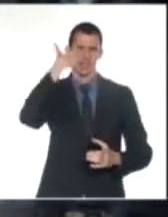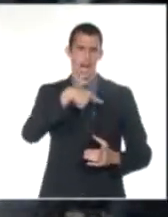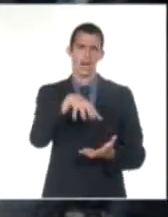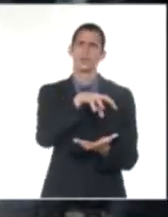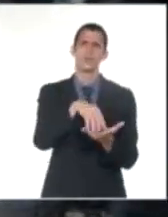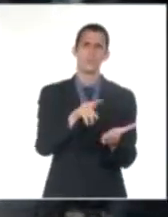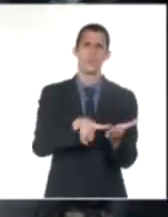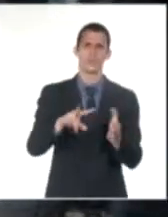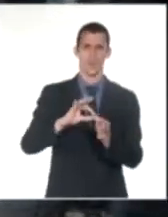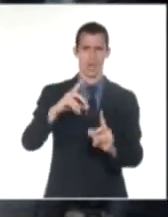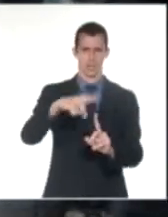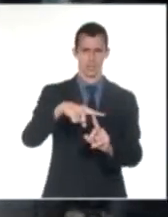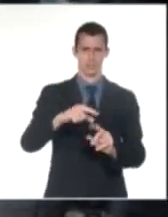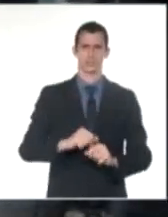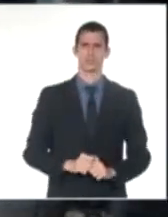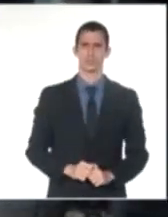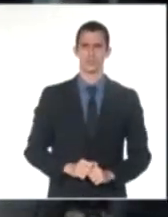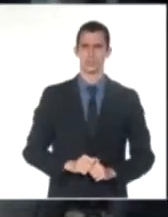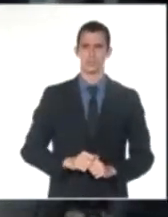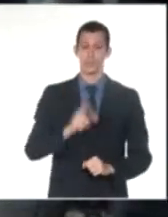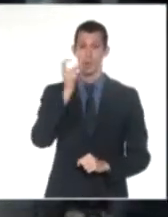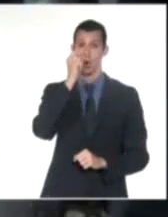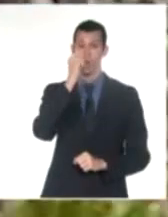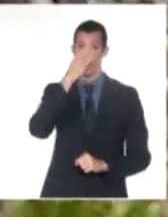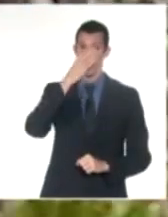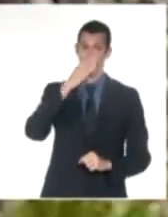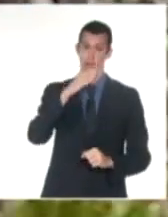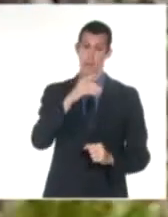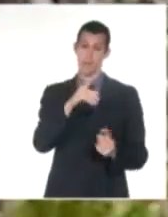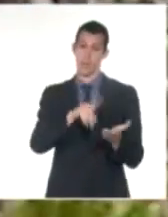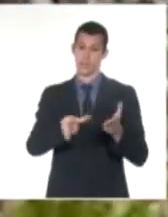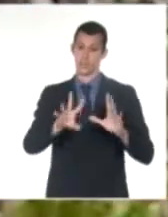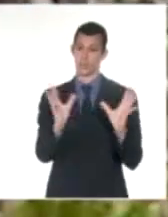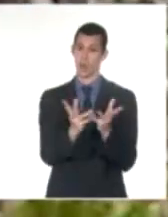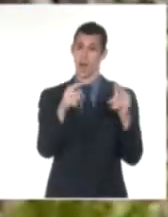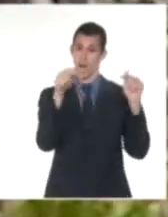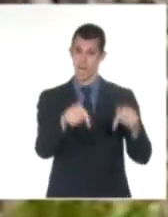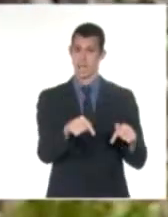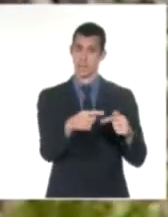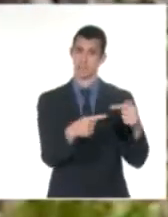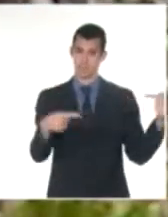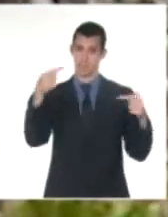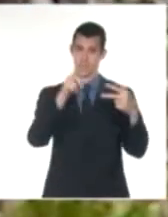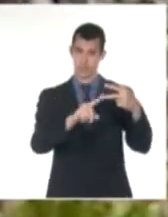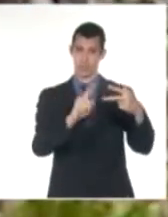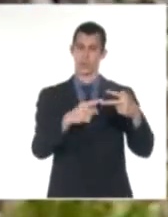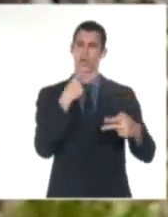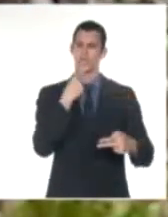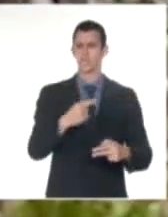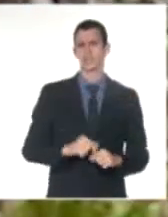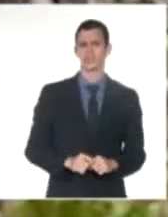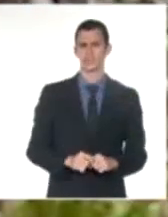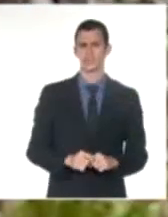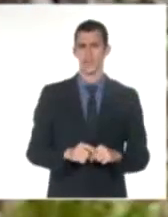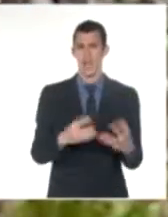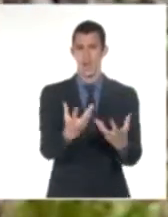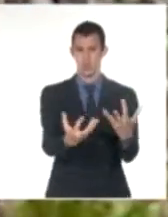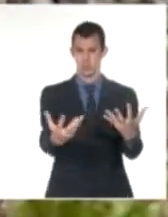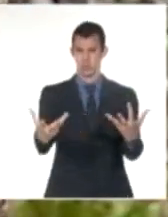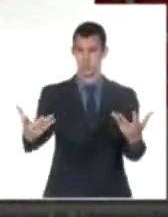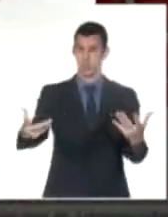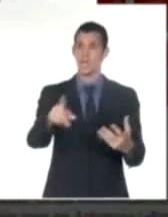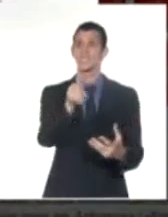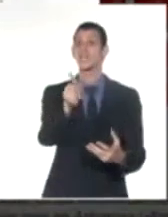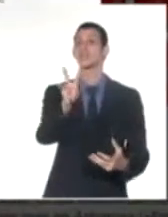Wilson Castellano, segundo jefe de guardabosques en la provincia, explicó al periódico Venceremos que se han quemado 135 hectáreas de